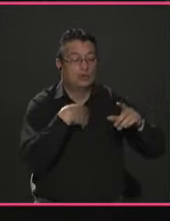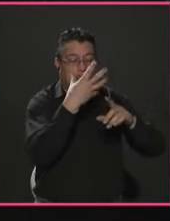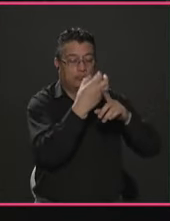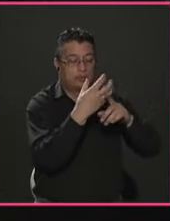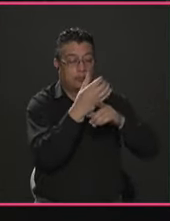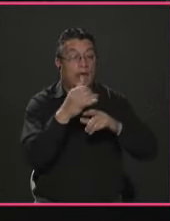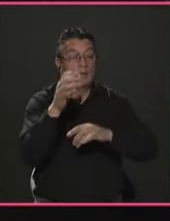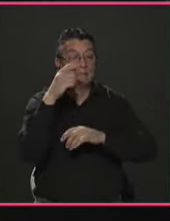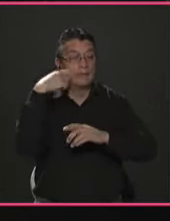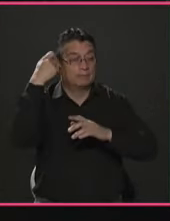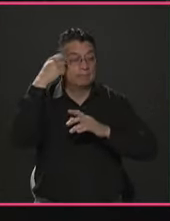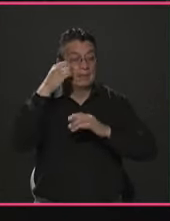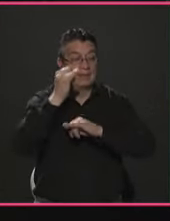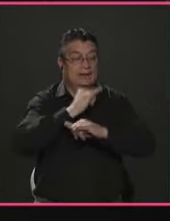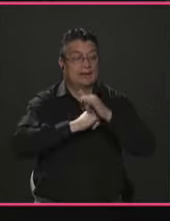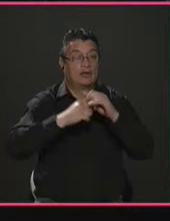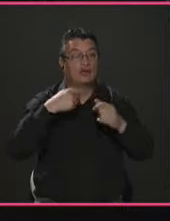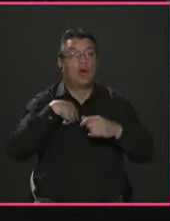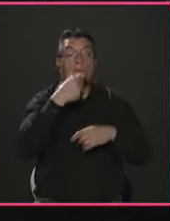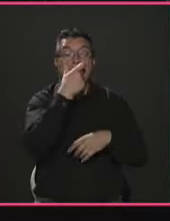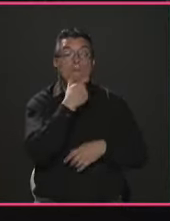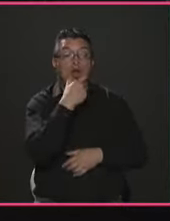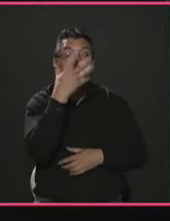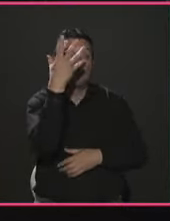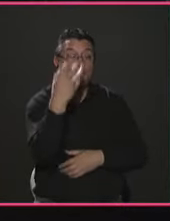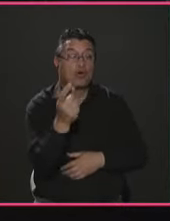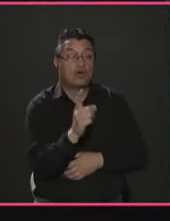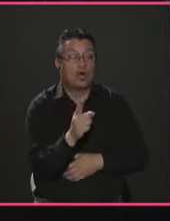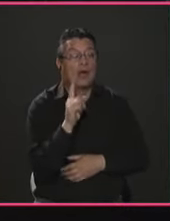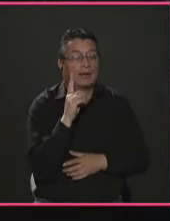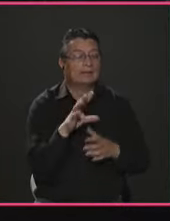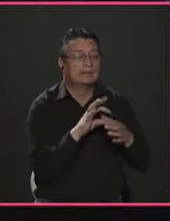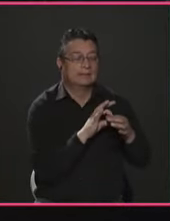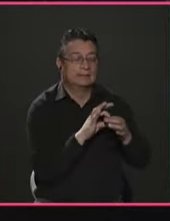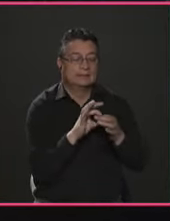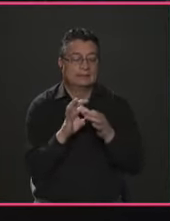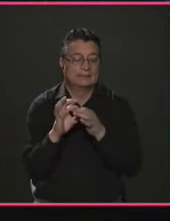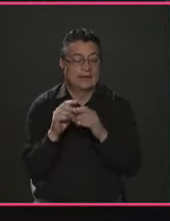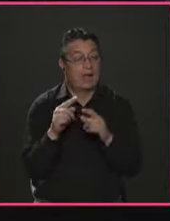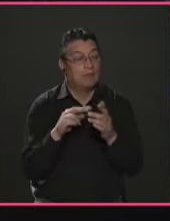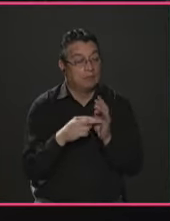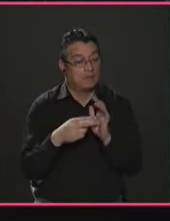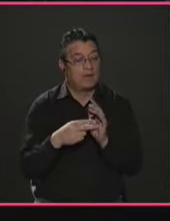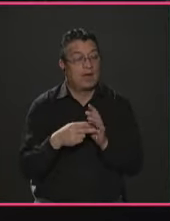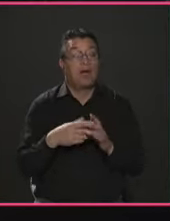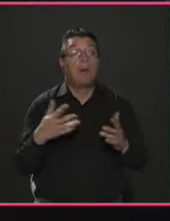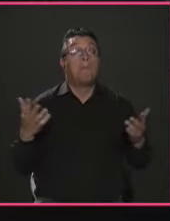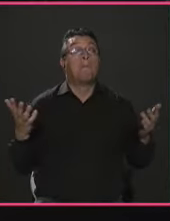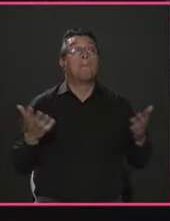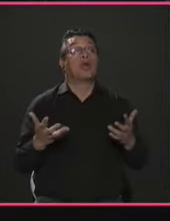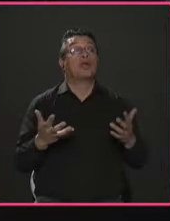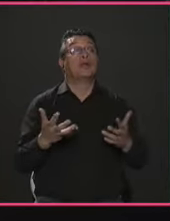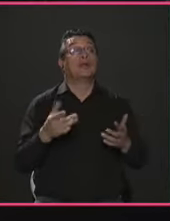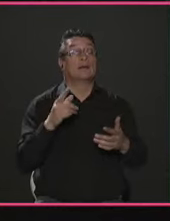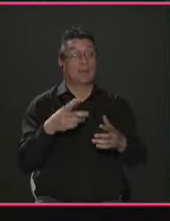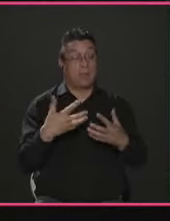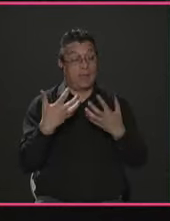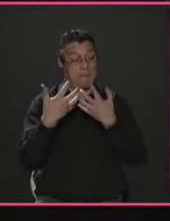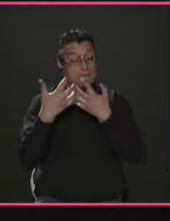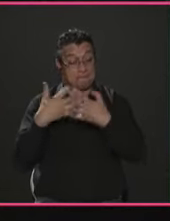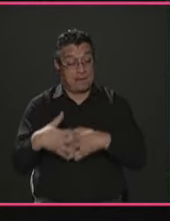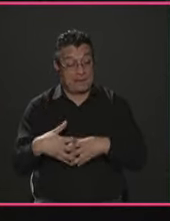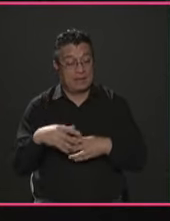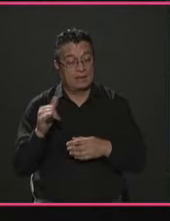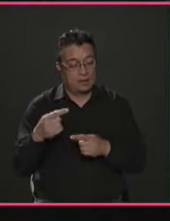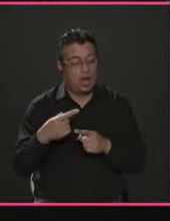imágenes de internet yo no descargo monos se ve por lo tanto Hay un problema de contexto que algo está pasando Y eso por qué pasa porque la maquinita y eso